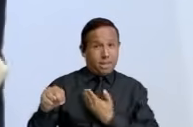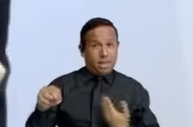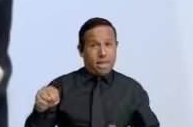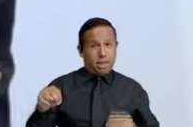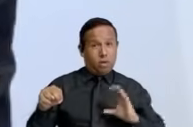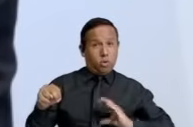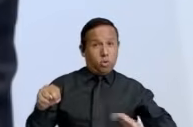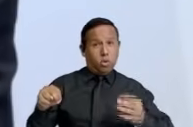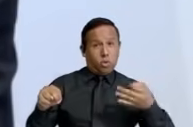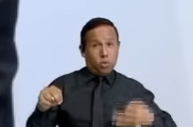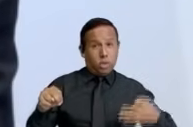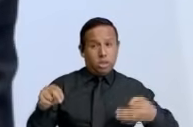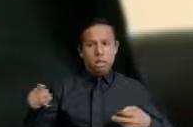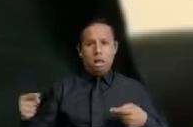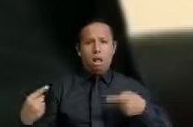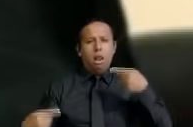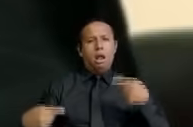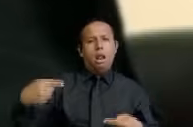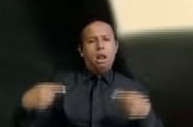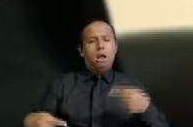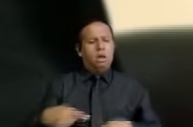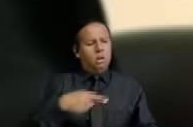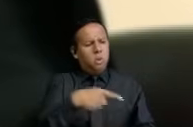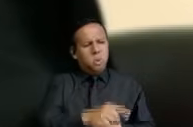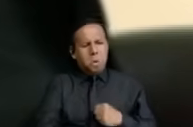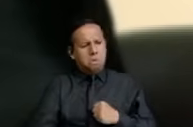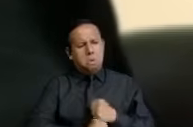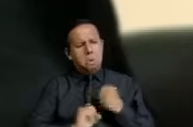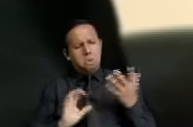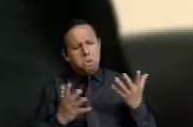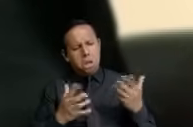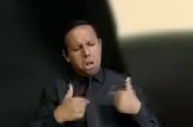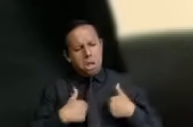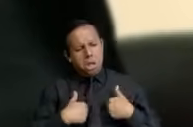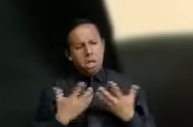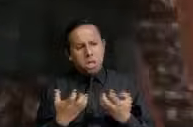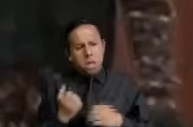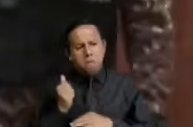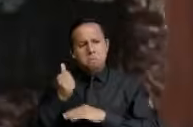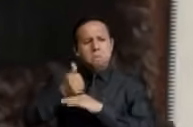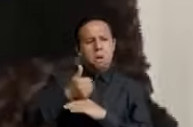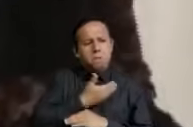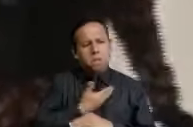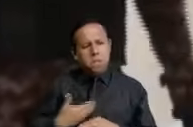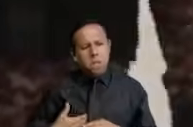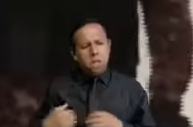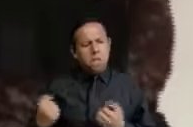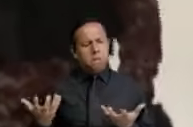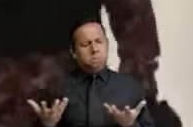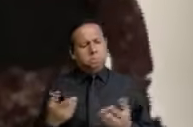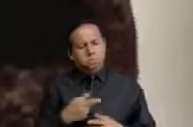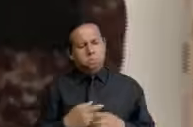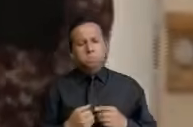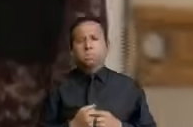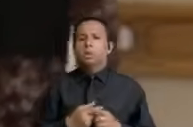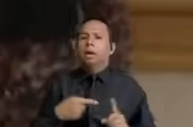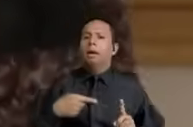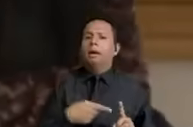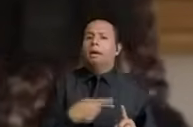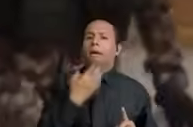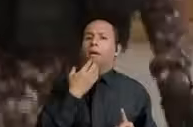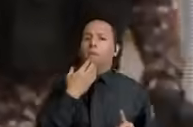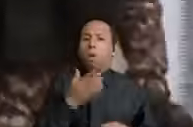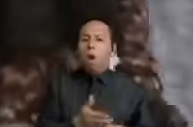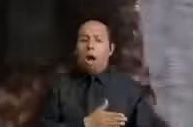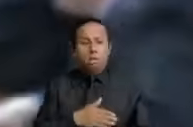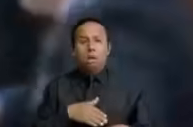calificó de malagradecido por no haberlo apoyado en su objetivo de presidir la corte nacional Pues aisa respaldó a Terán para que presida la